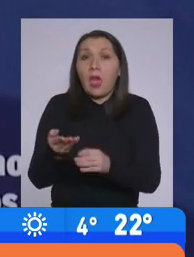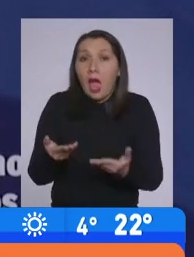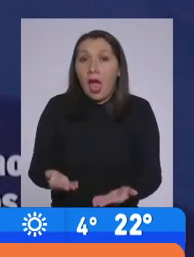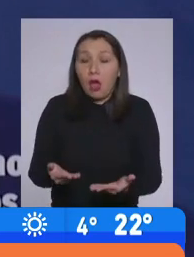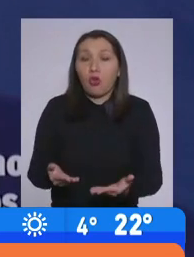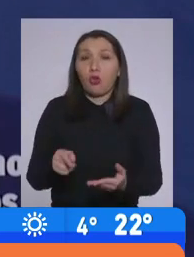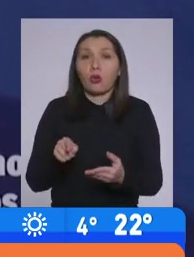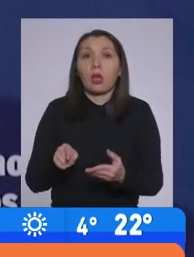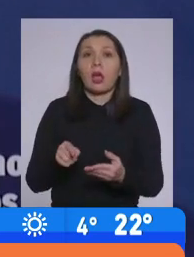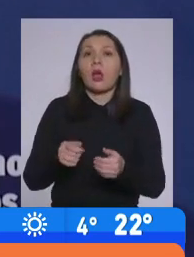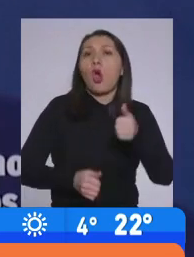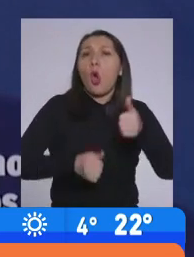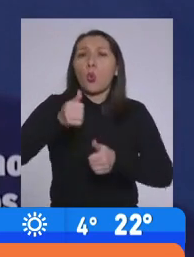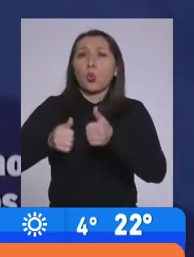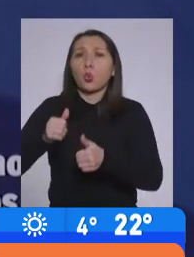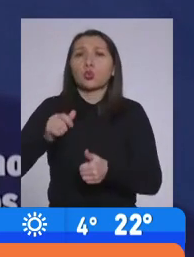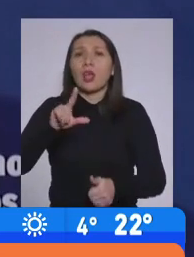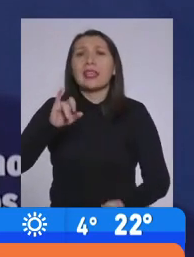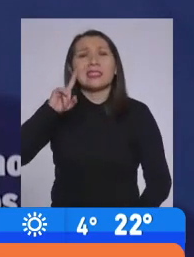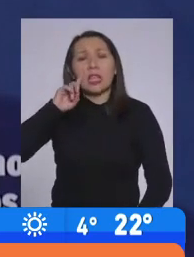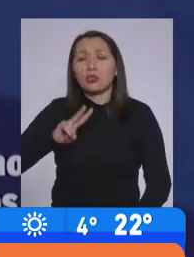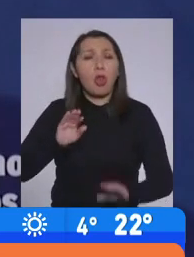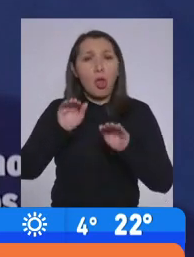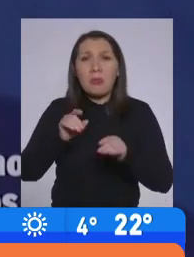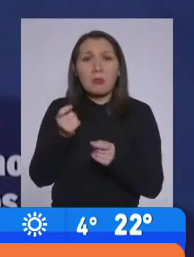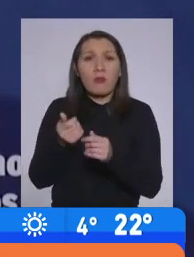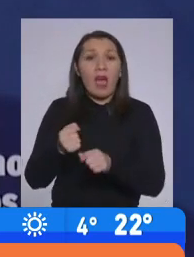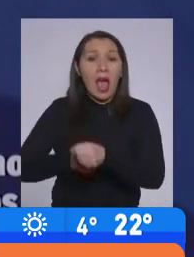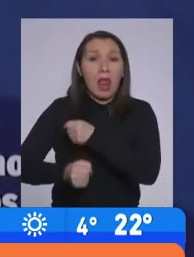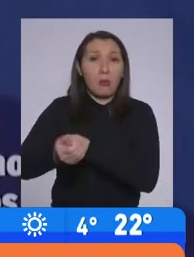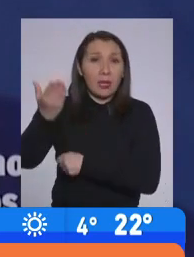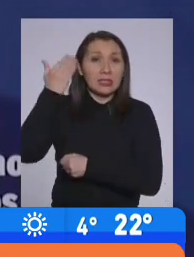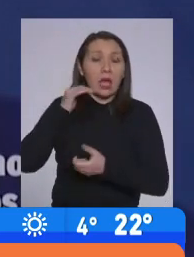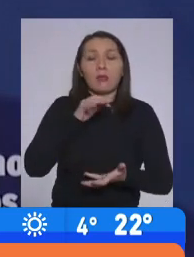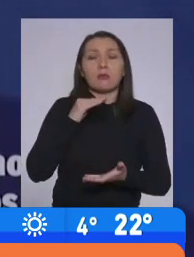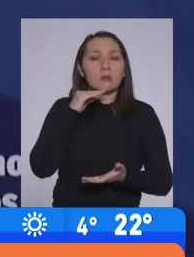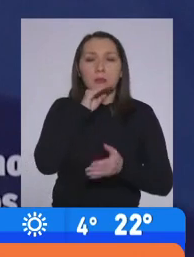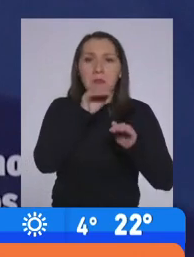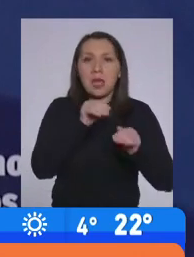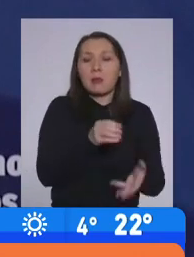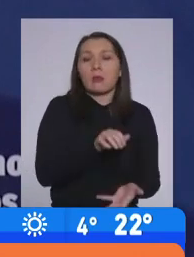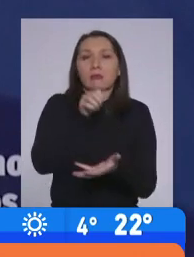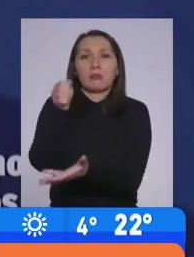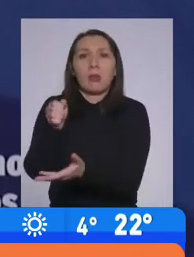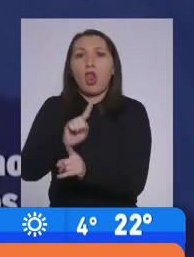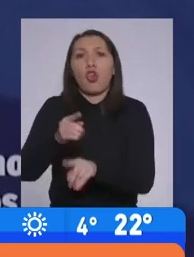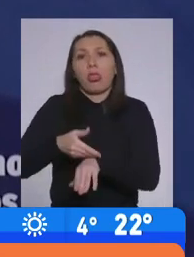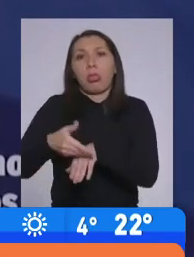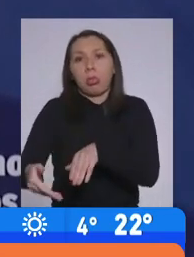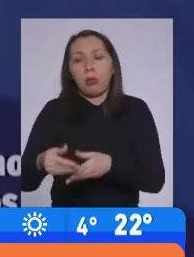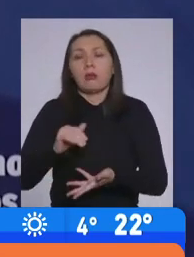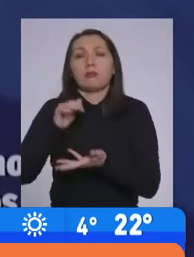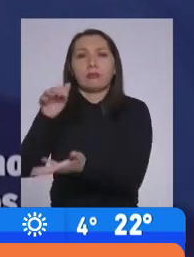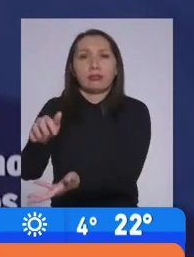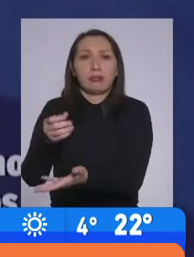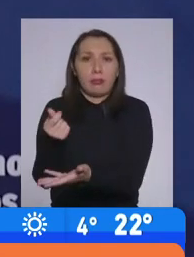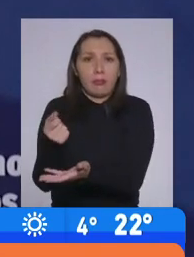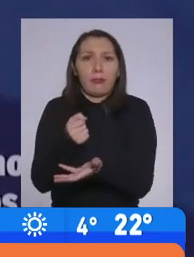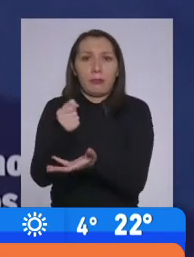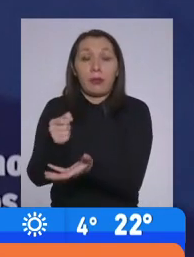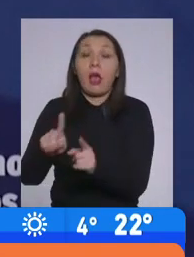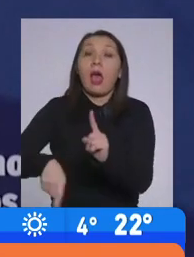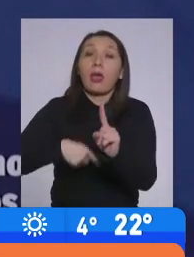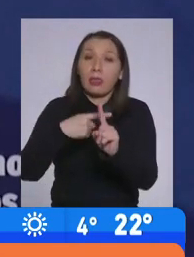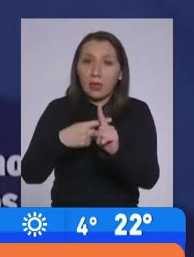vez una licitación volvimos a entregar los mismos recursos del año pasado para no rechazar esa entrega y además hemos